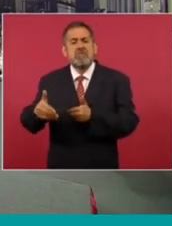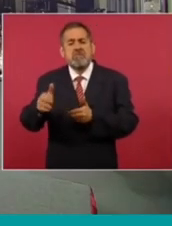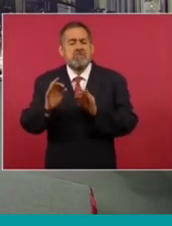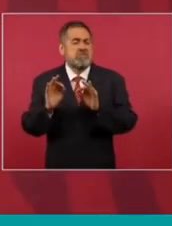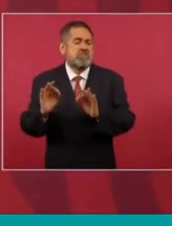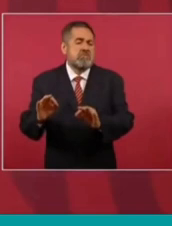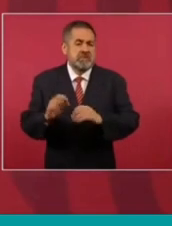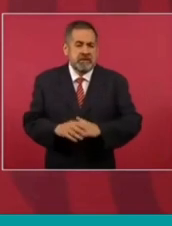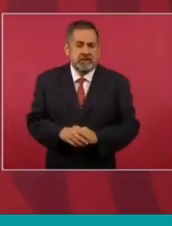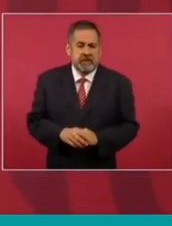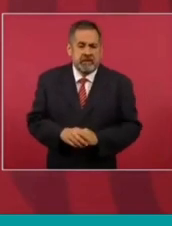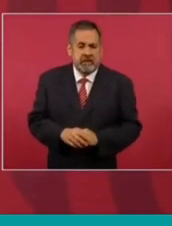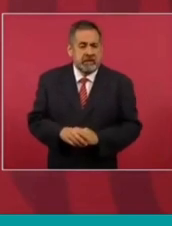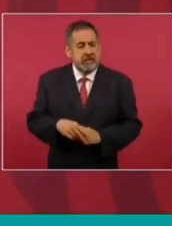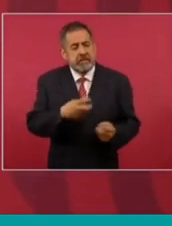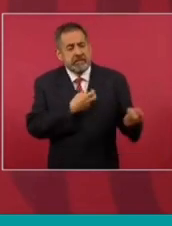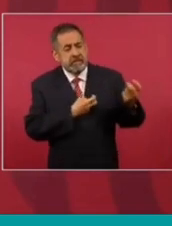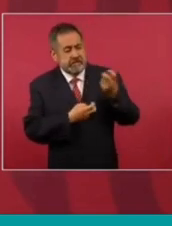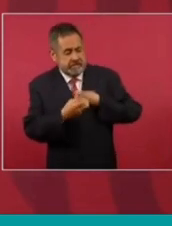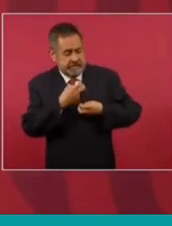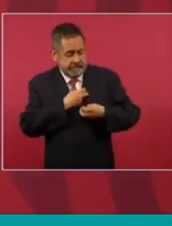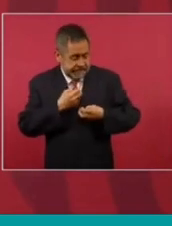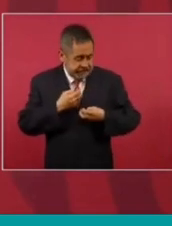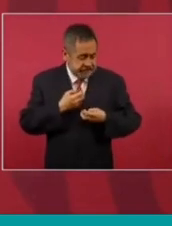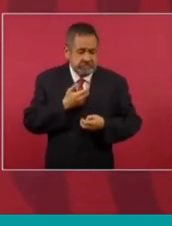de la calumnia.